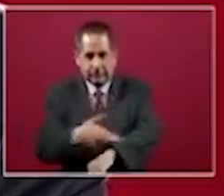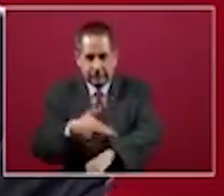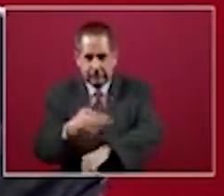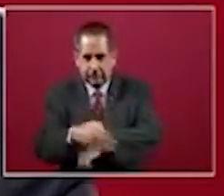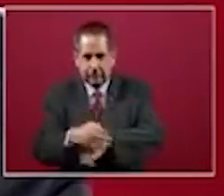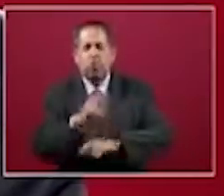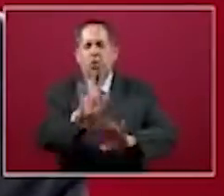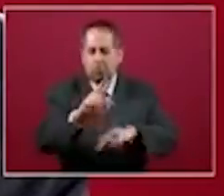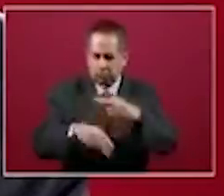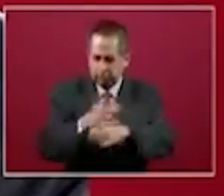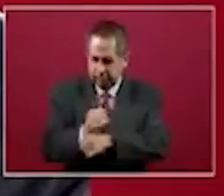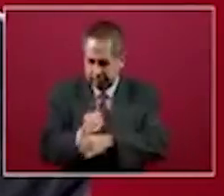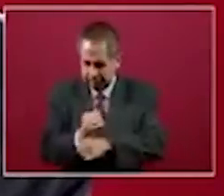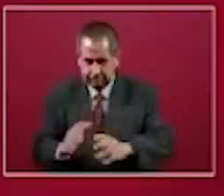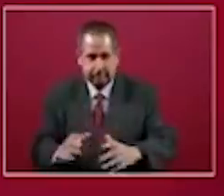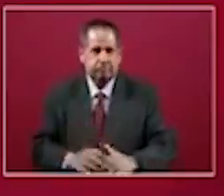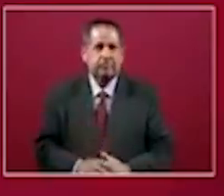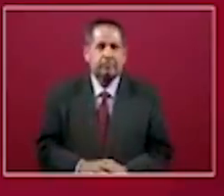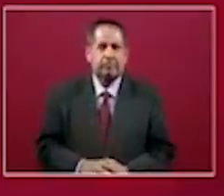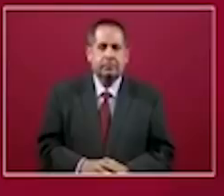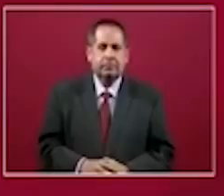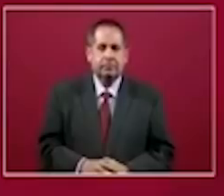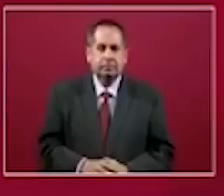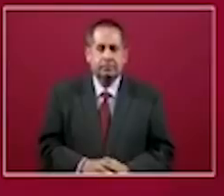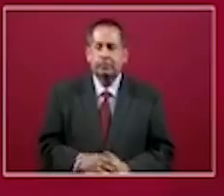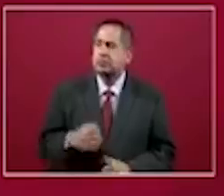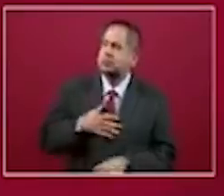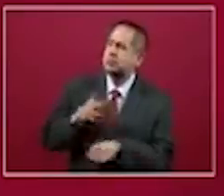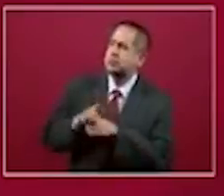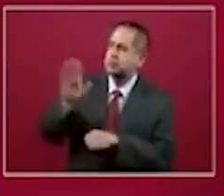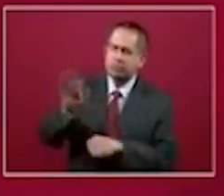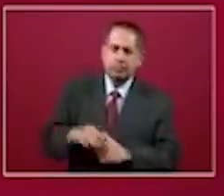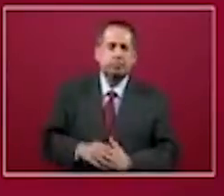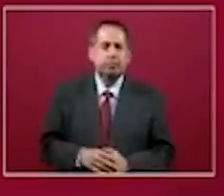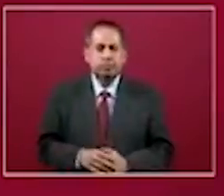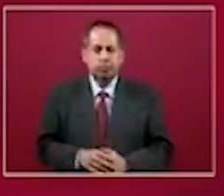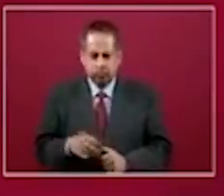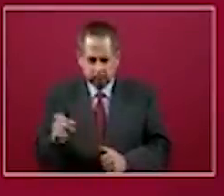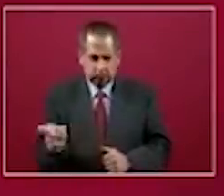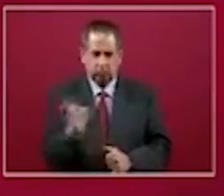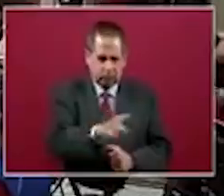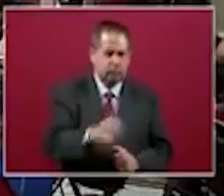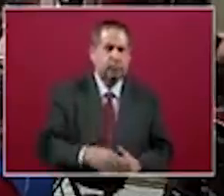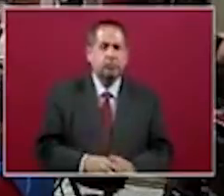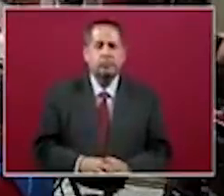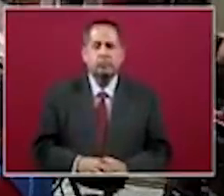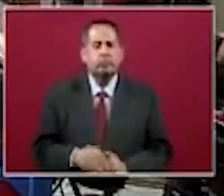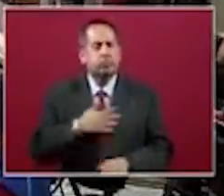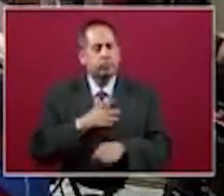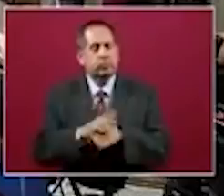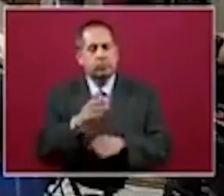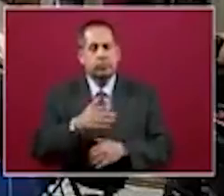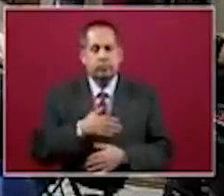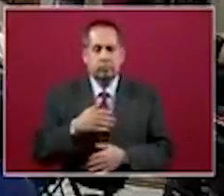todas maneras, lo voy a investigar. Buenos días, señor presidente. Tú y Buenos días, señor